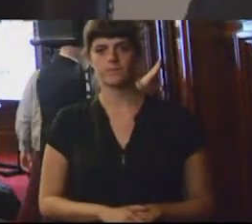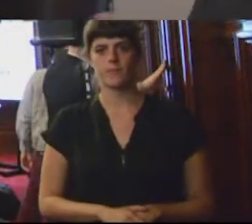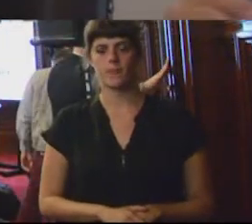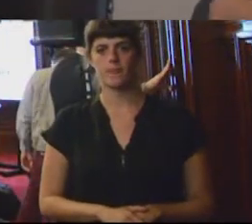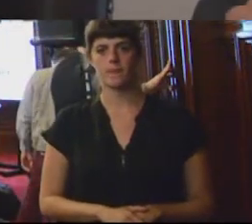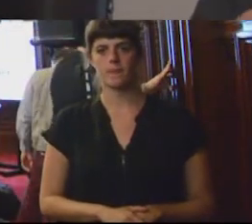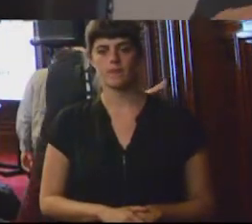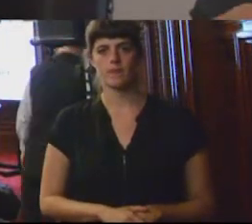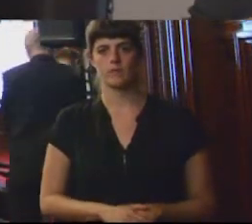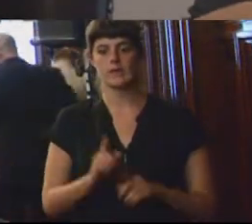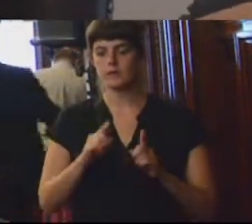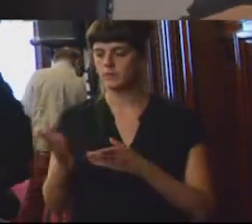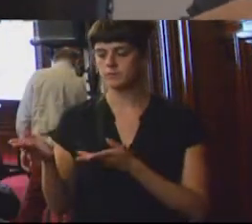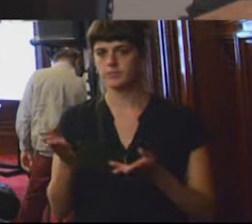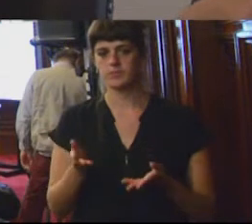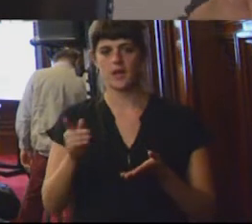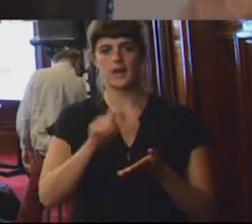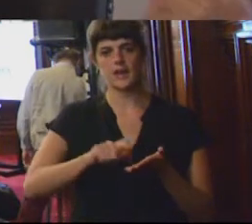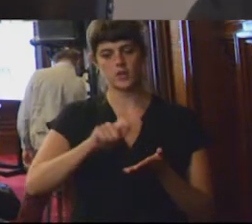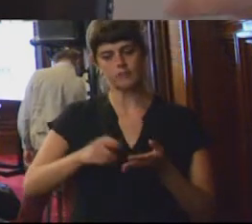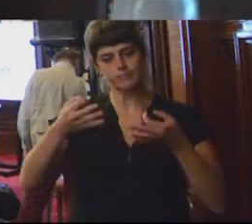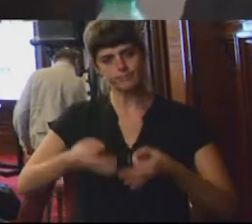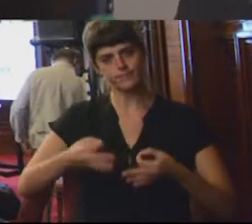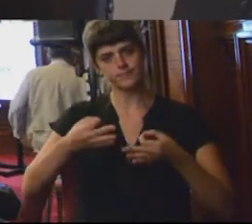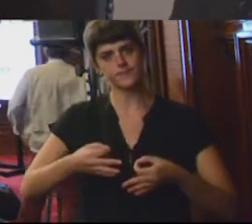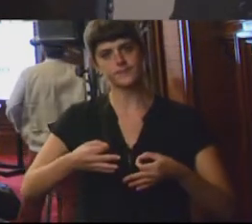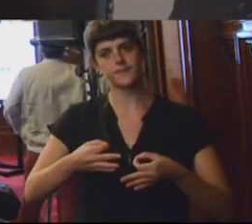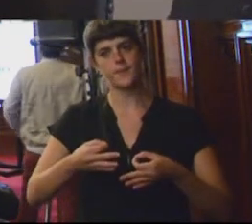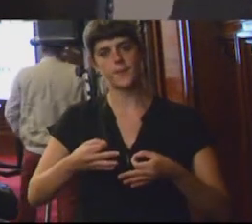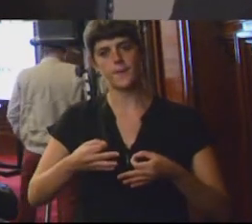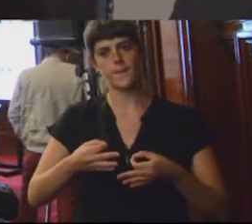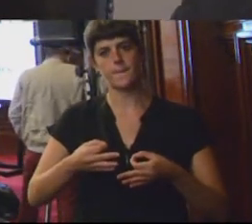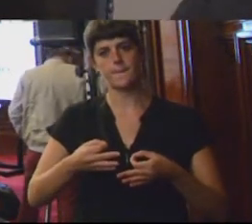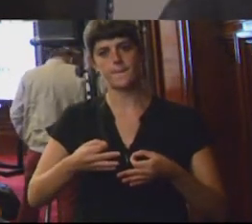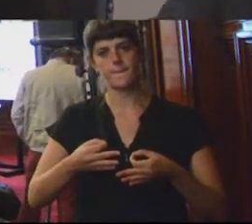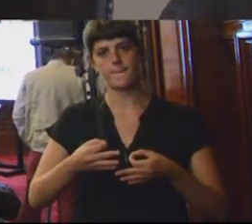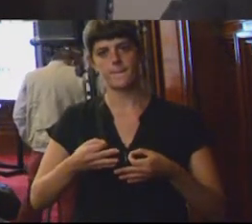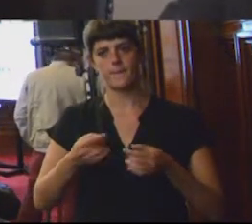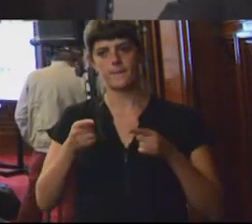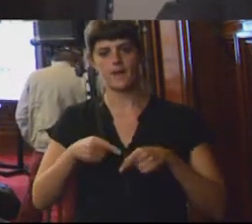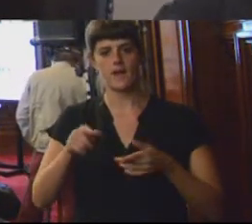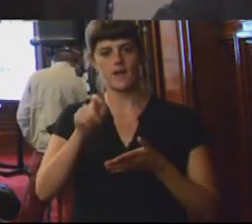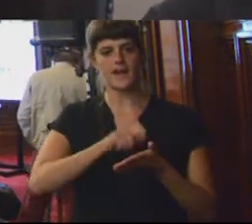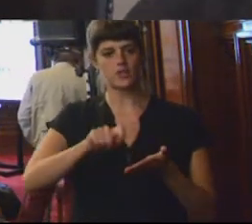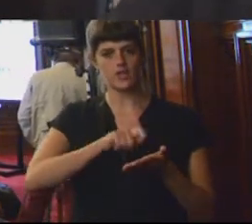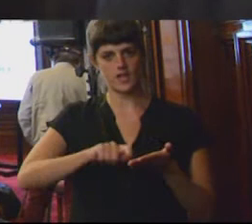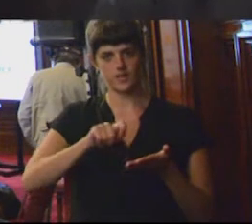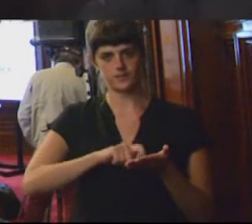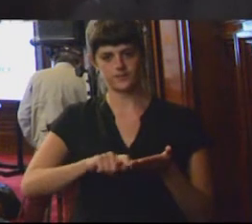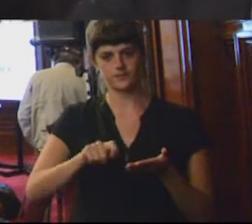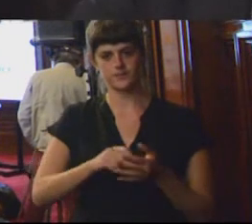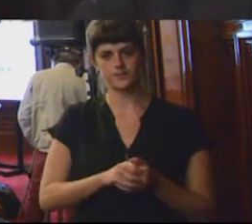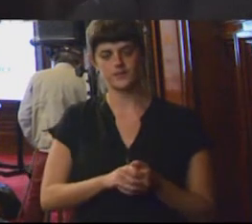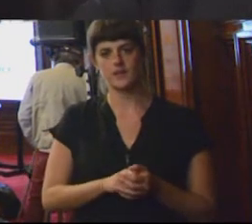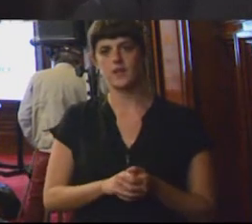la relatora especial para nuestra relatoría que estamos estrenando,